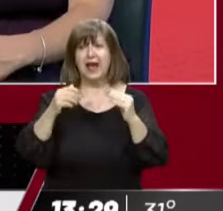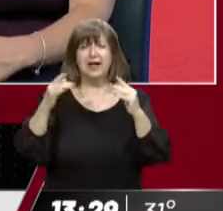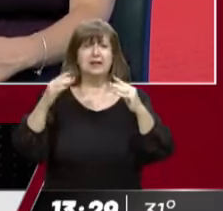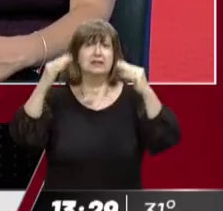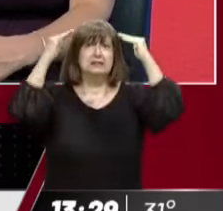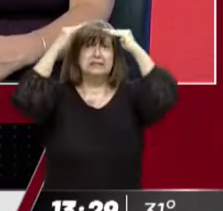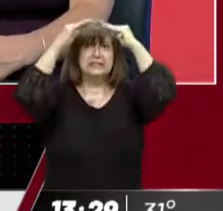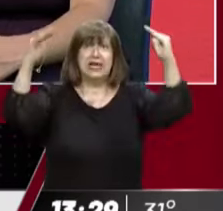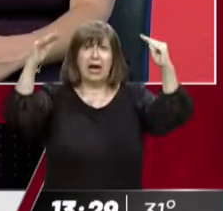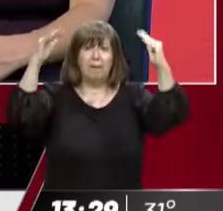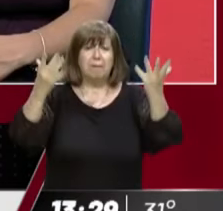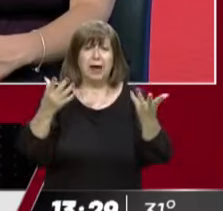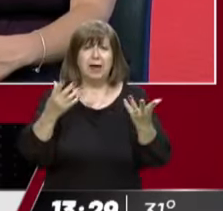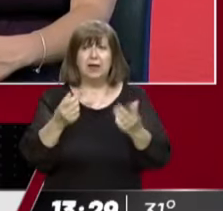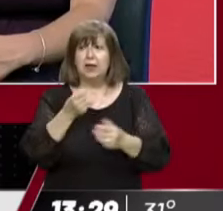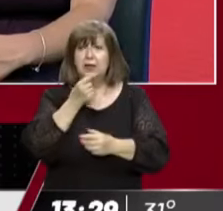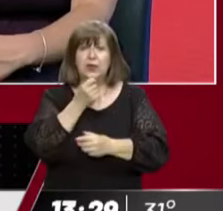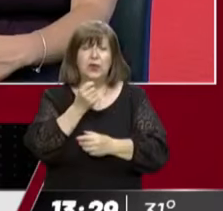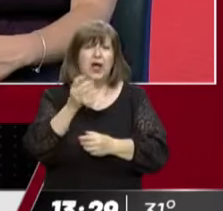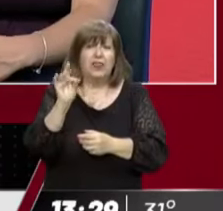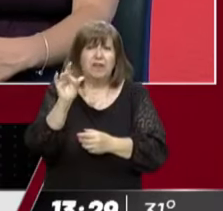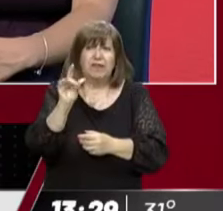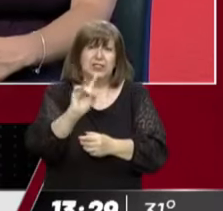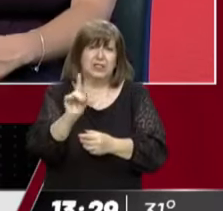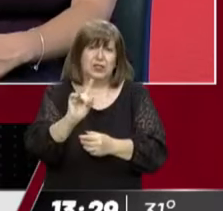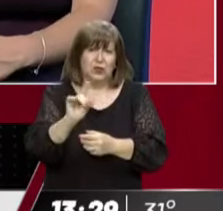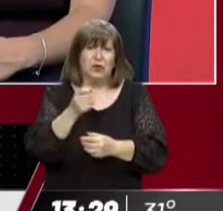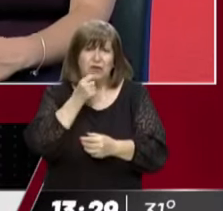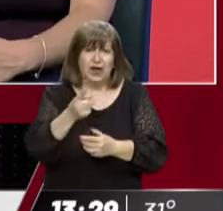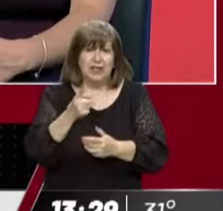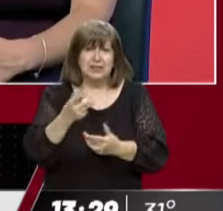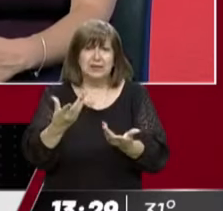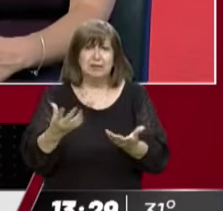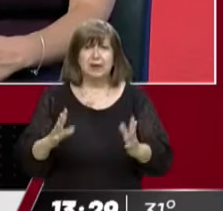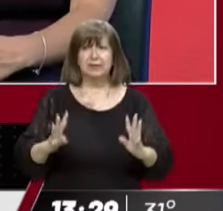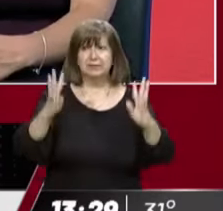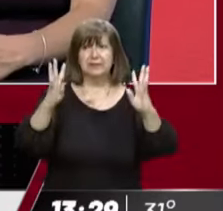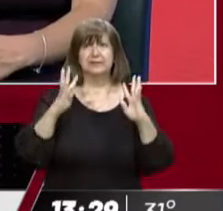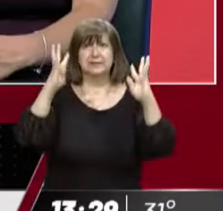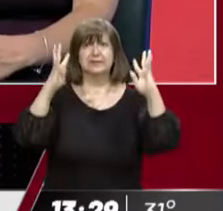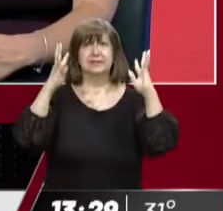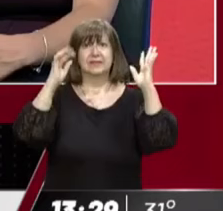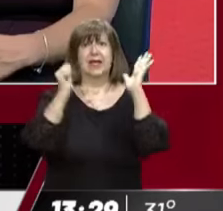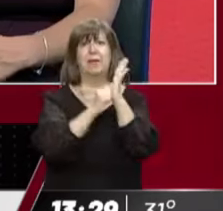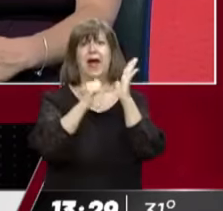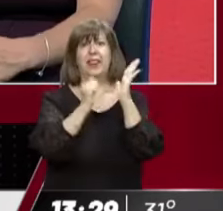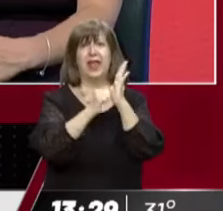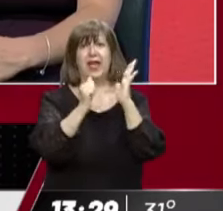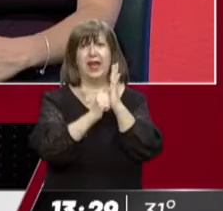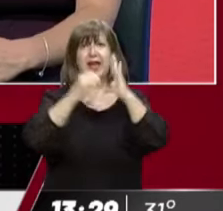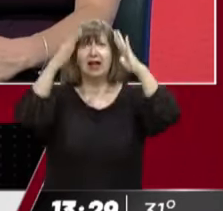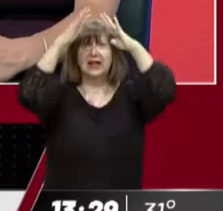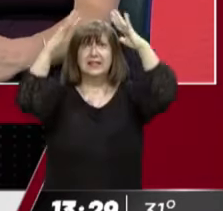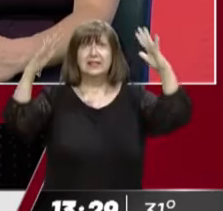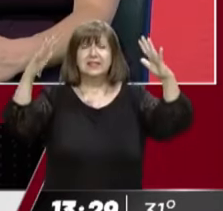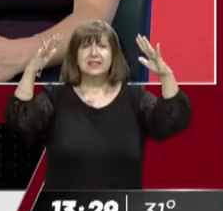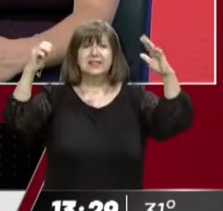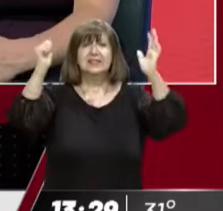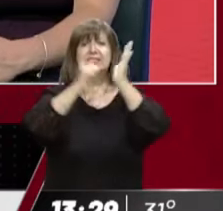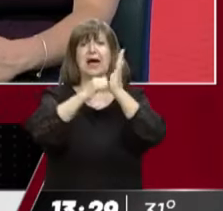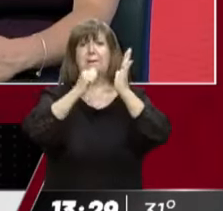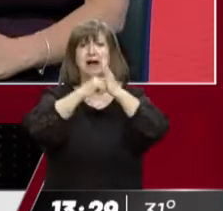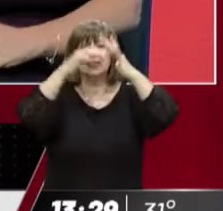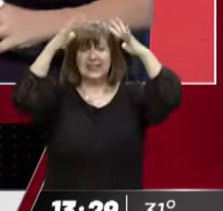esa no es tan difícil de levantar, está bien. Pero lo mismo decía la alcaldesa, que no cuentan con ese dinero, porque no